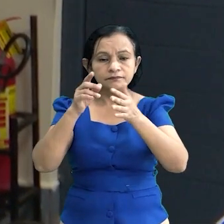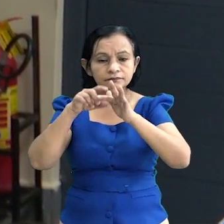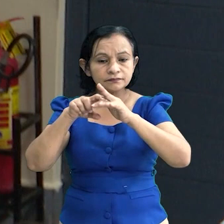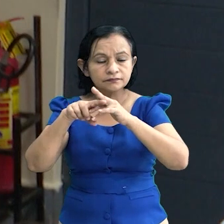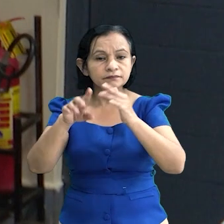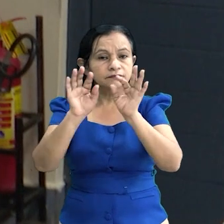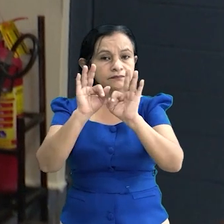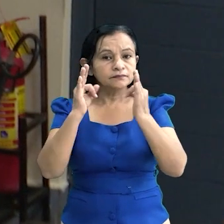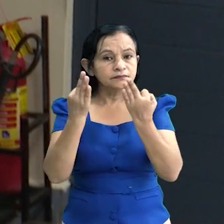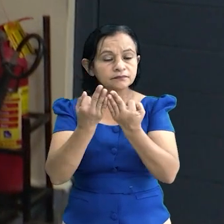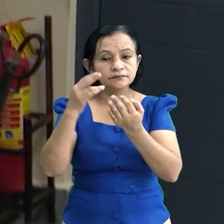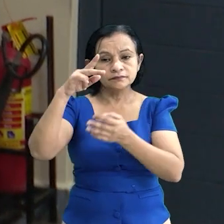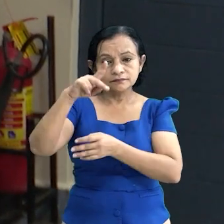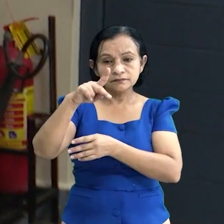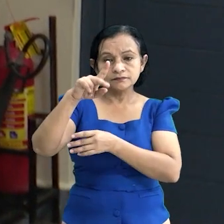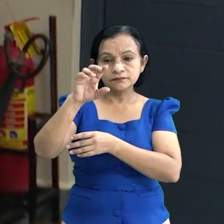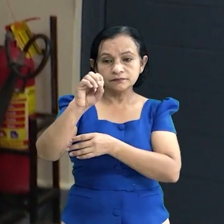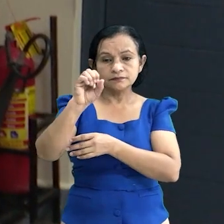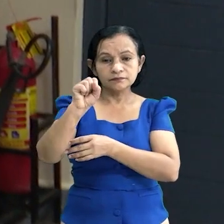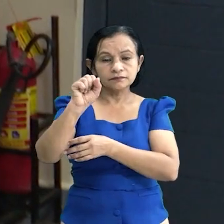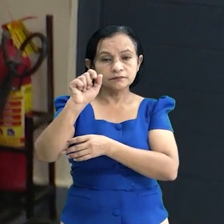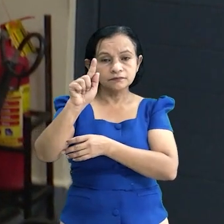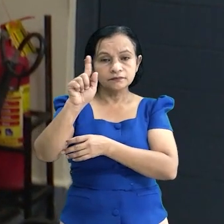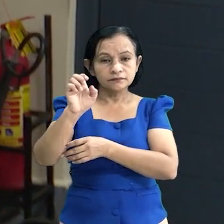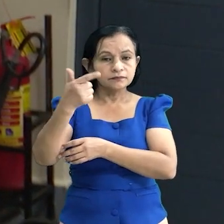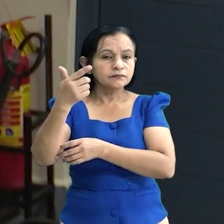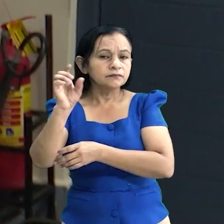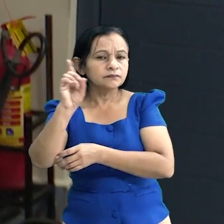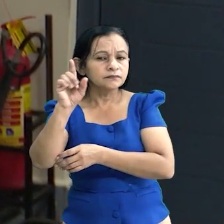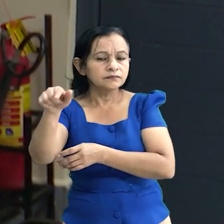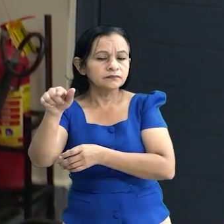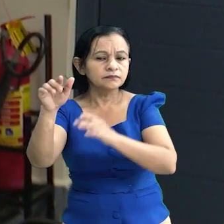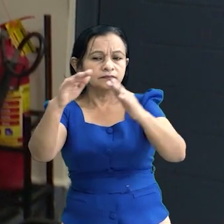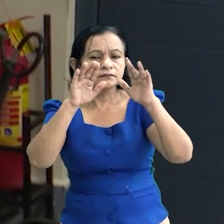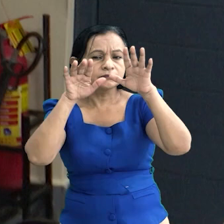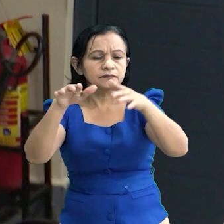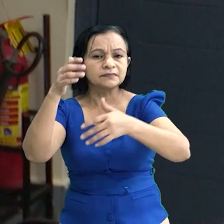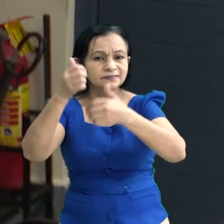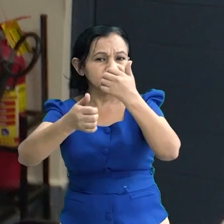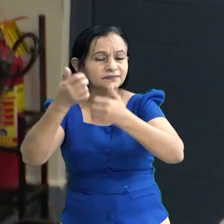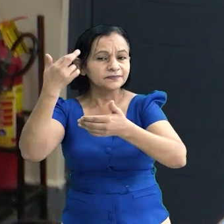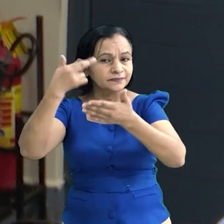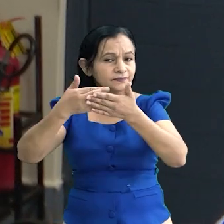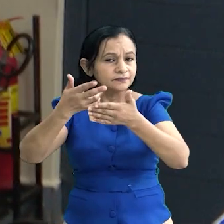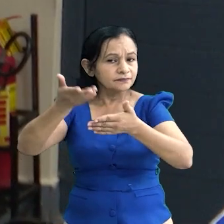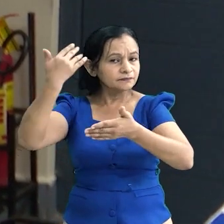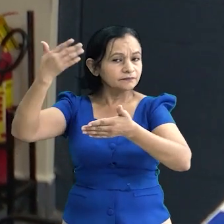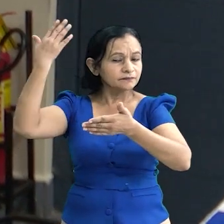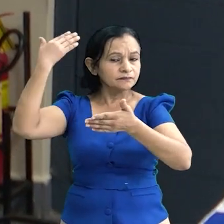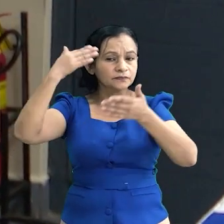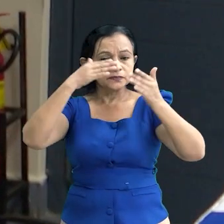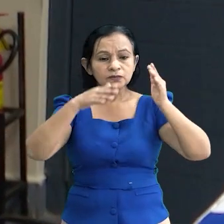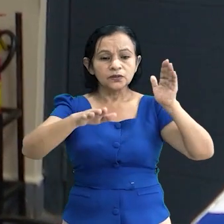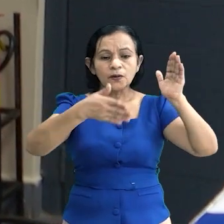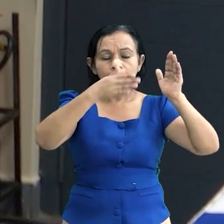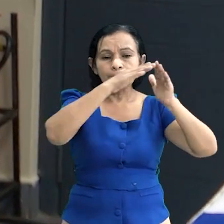a las familias de Pozo Ortega en específico, ¿verdad?, que fueron afectadas producto del